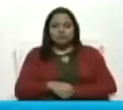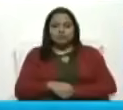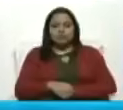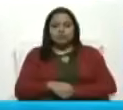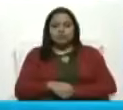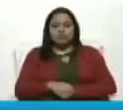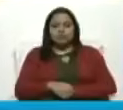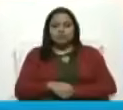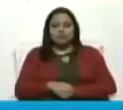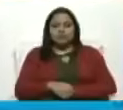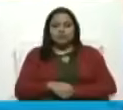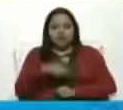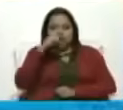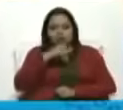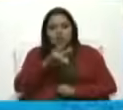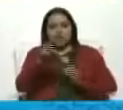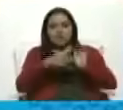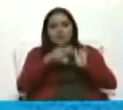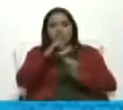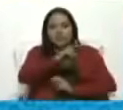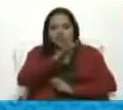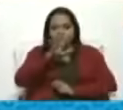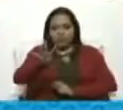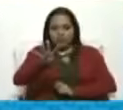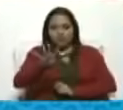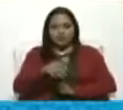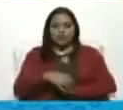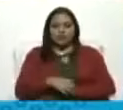es el 2024.